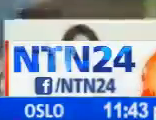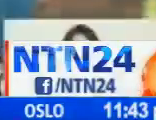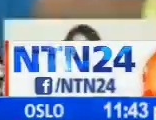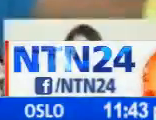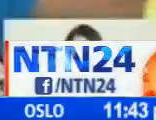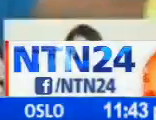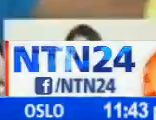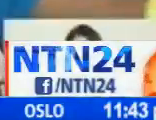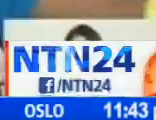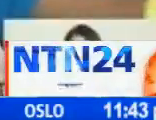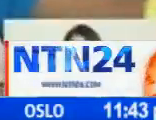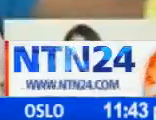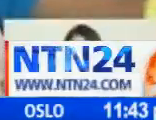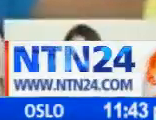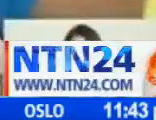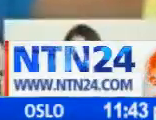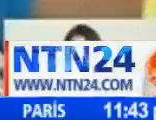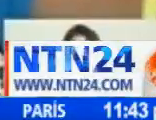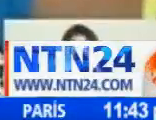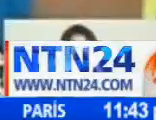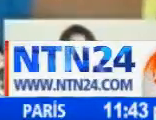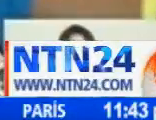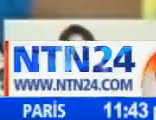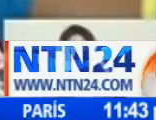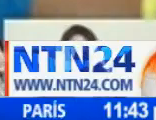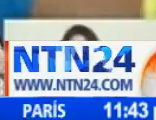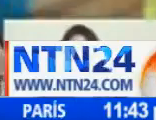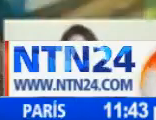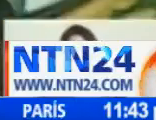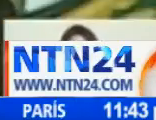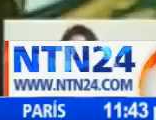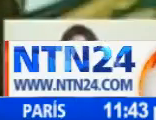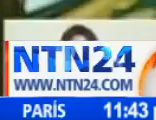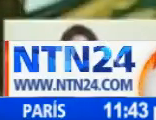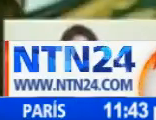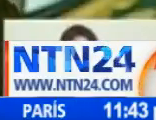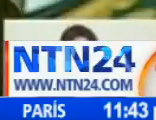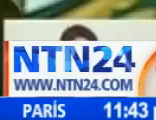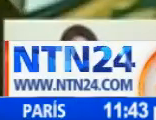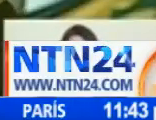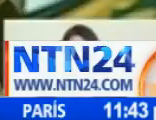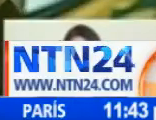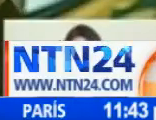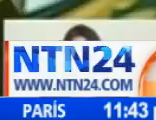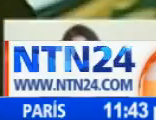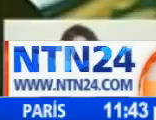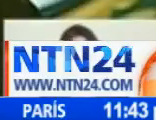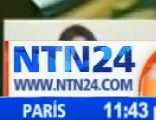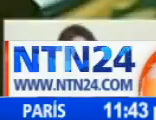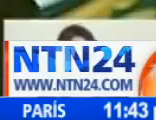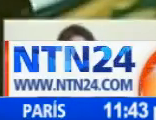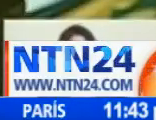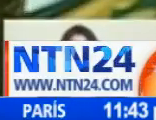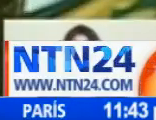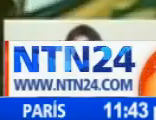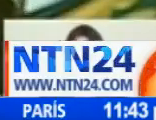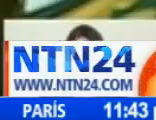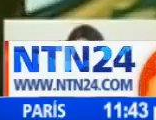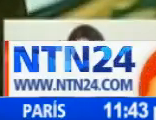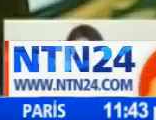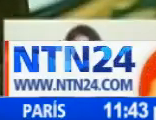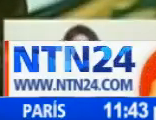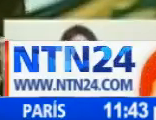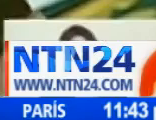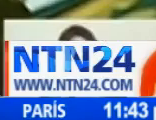rectificado 5 países con nota diplomática. Le dimos 48 horas y las han cumplido. Eso es la diplomacia de paz,